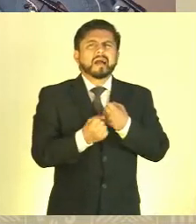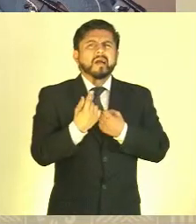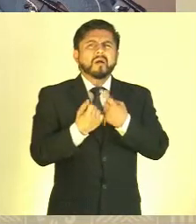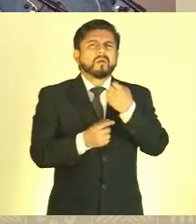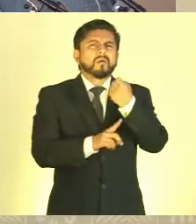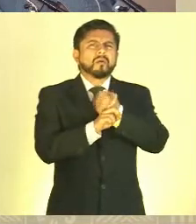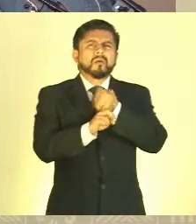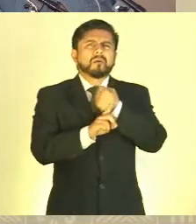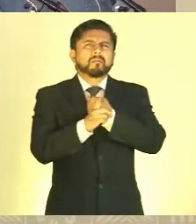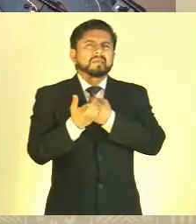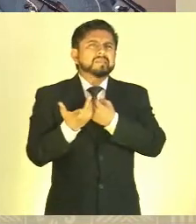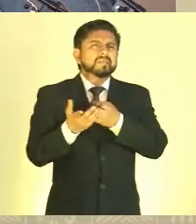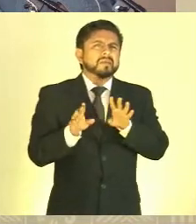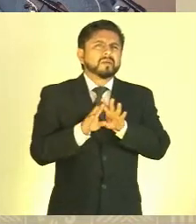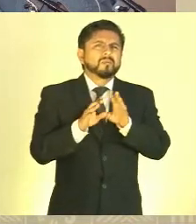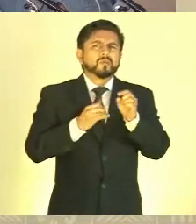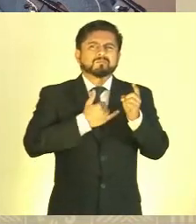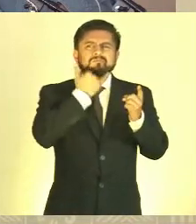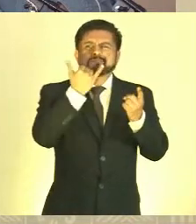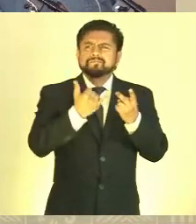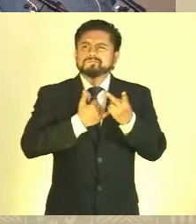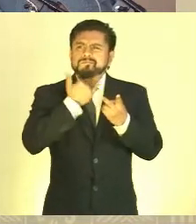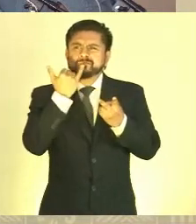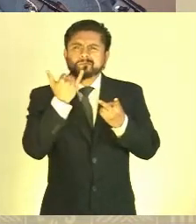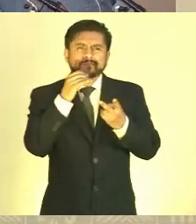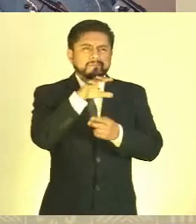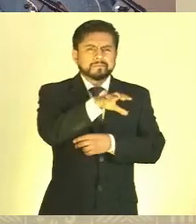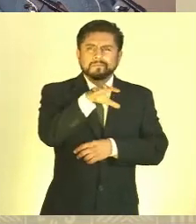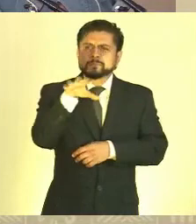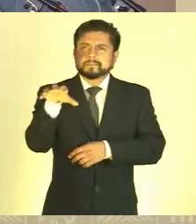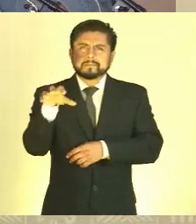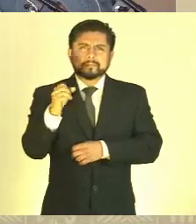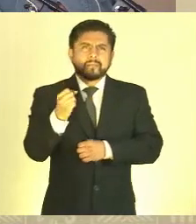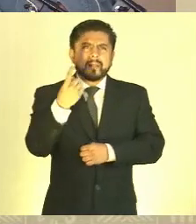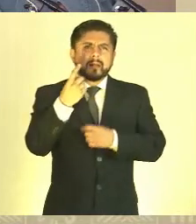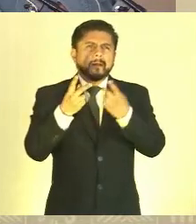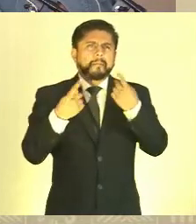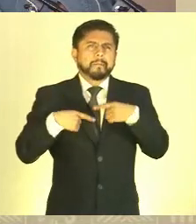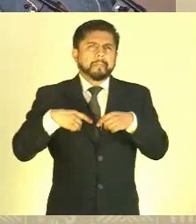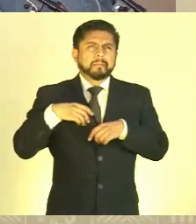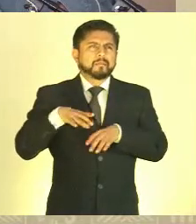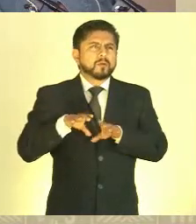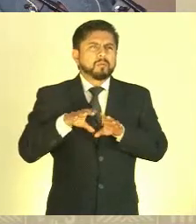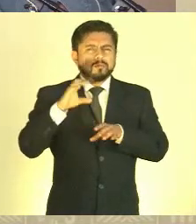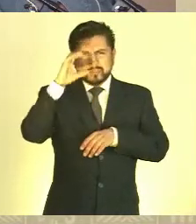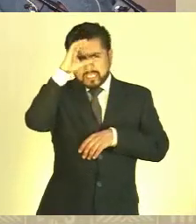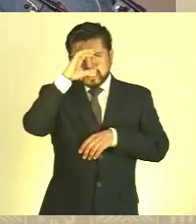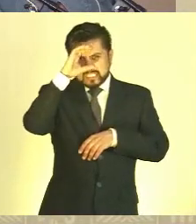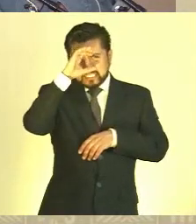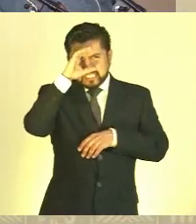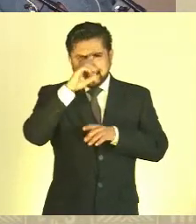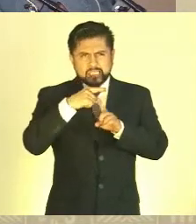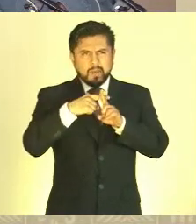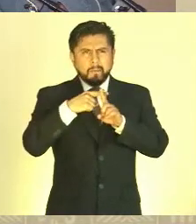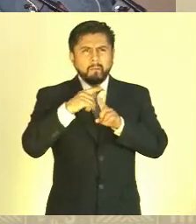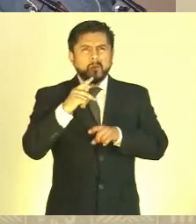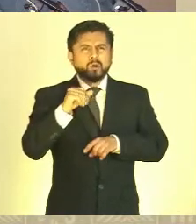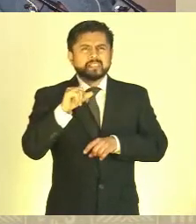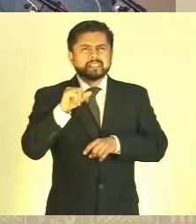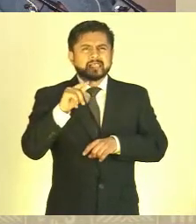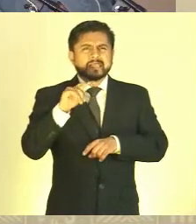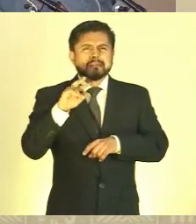porque estamos vinculados a una idea muy vieja, muy positivista de la ciencia, ¿no? Donde sí, ahí